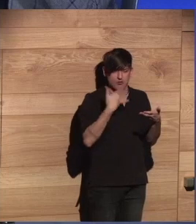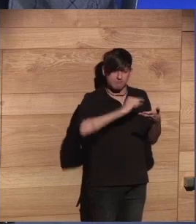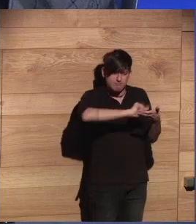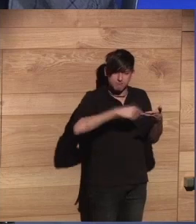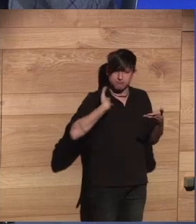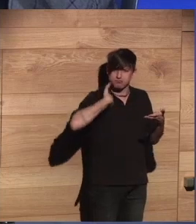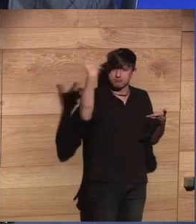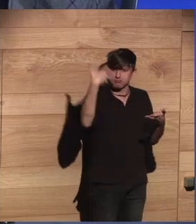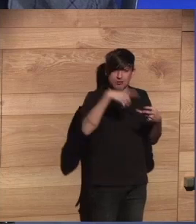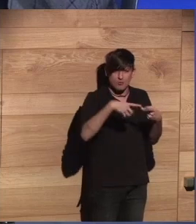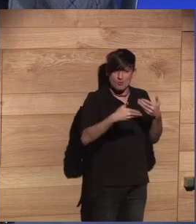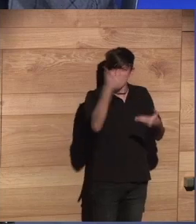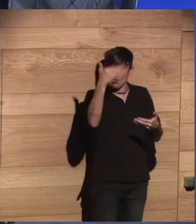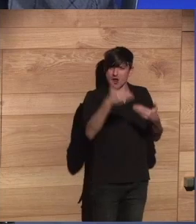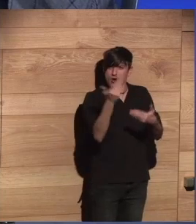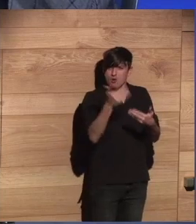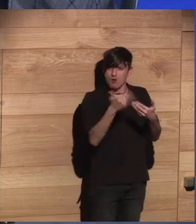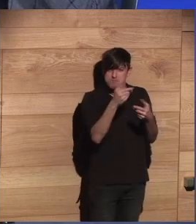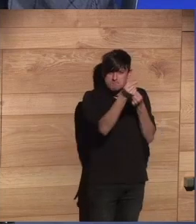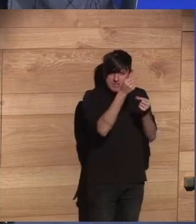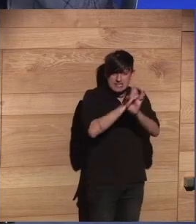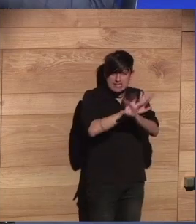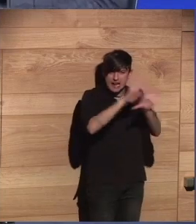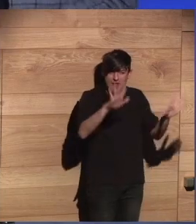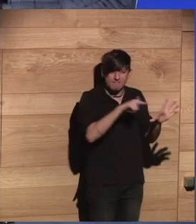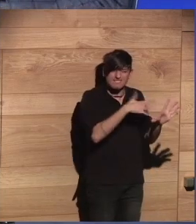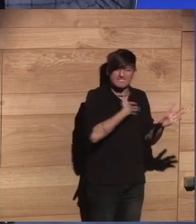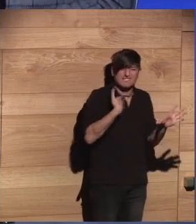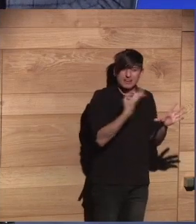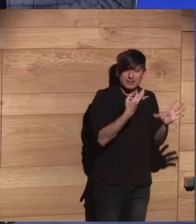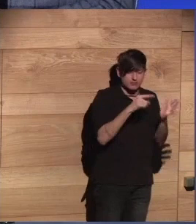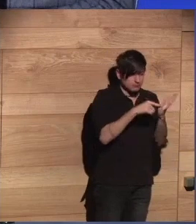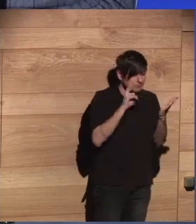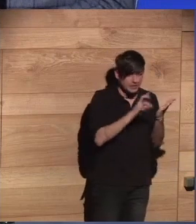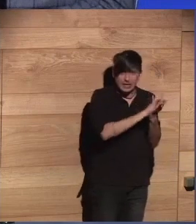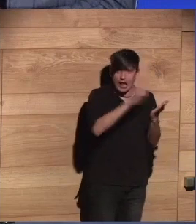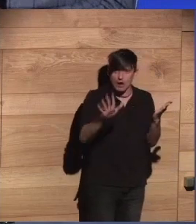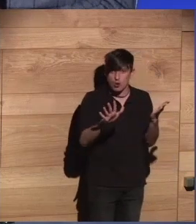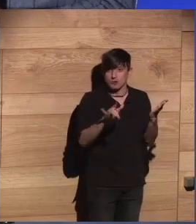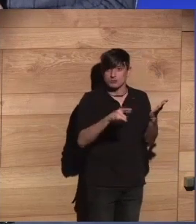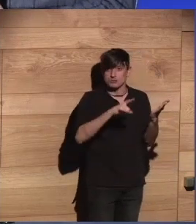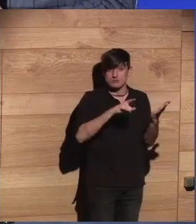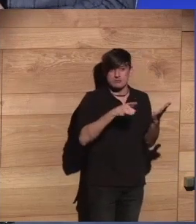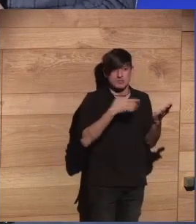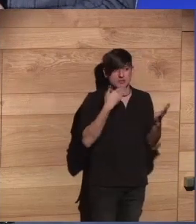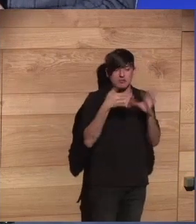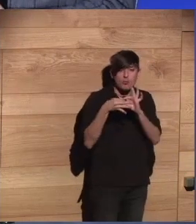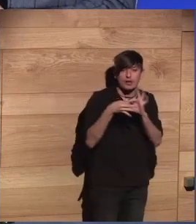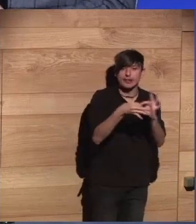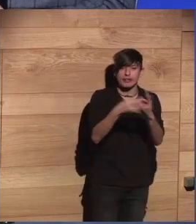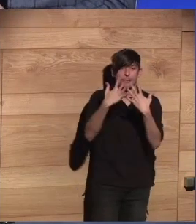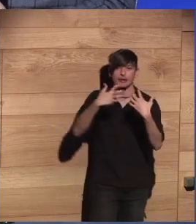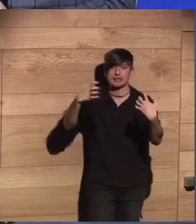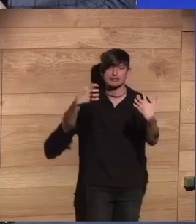muy preciso, muy moderno, muy claro de su intención, mucho más que hacia homogeneizar y que la orquesta